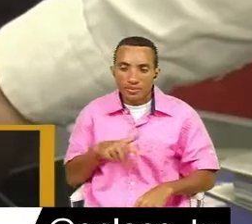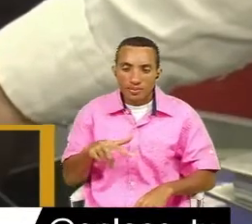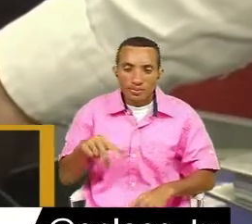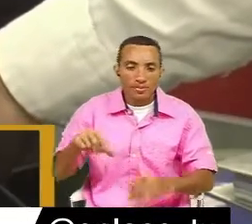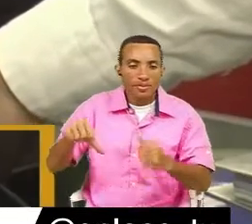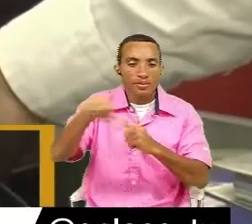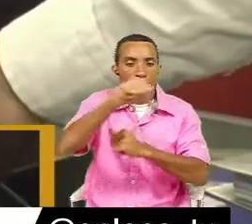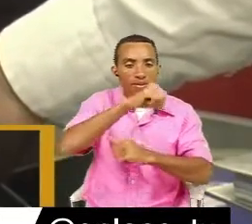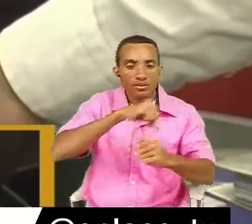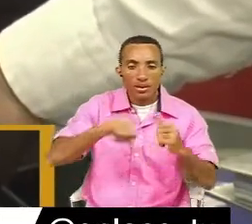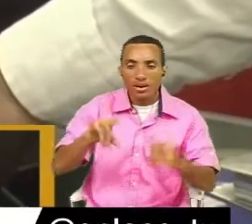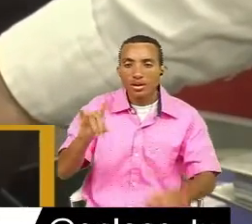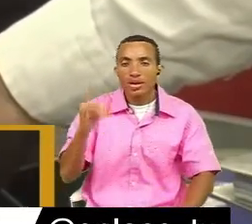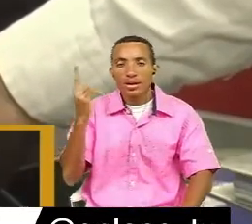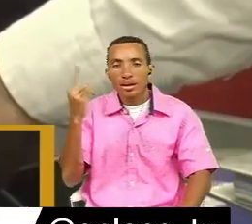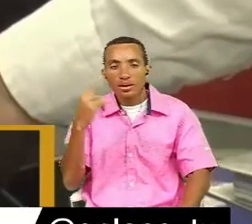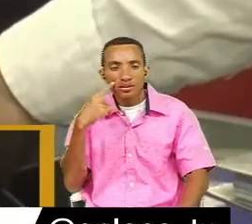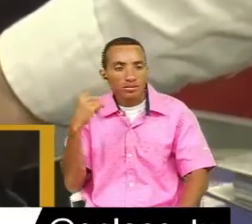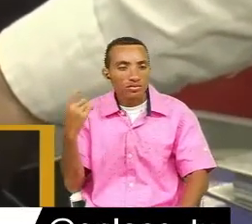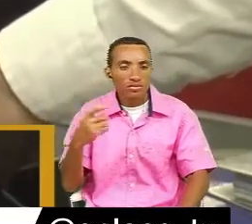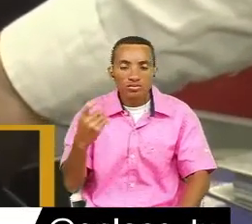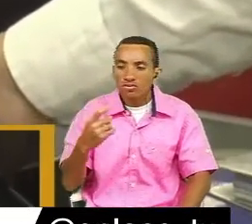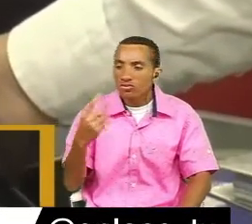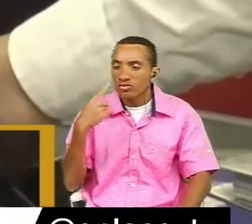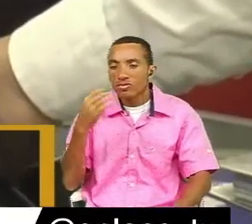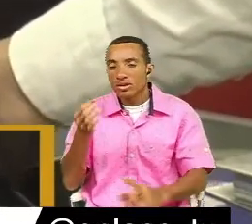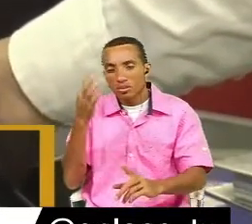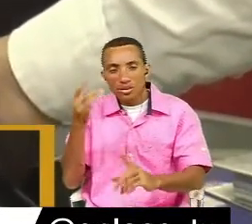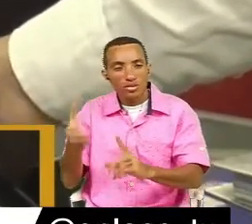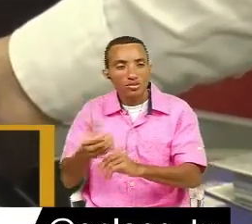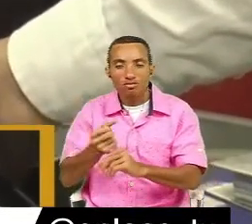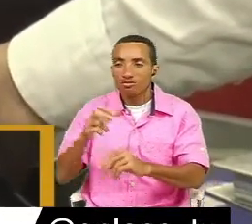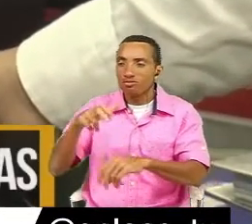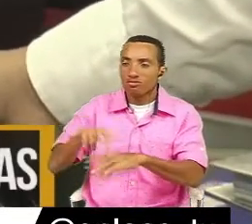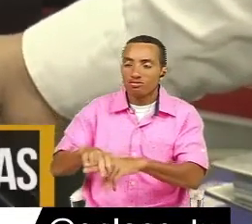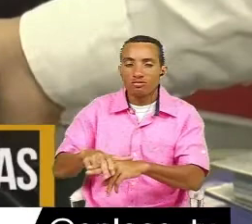andar, a ver si de pronto la encontrábamos por ahí sentada o algo.